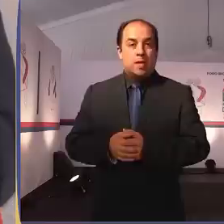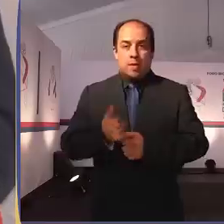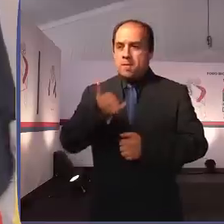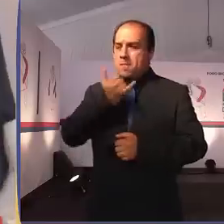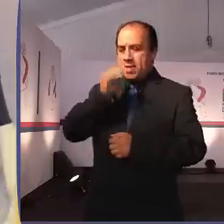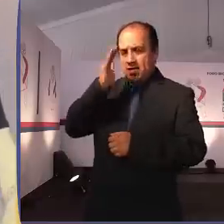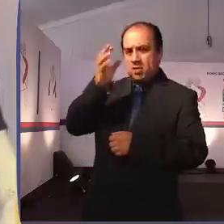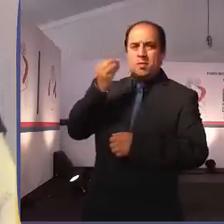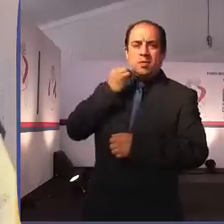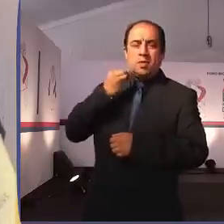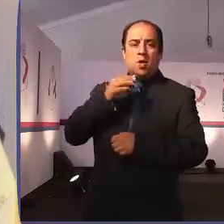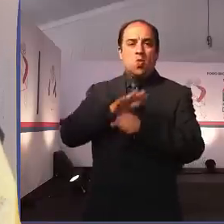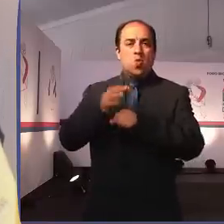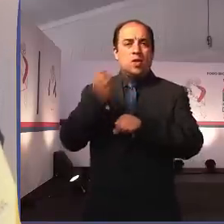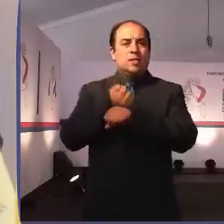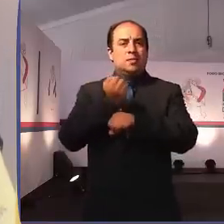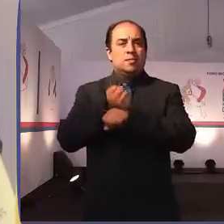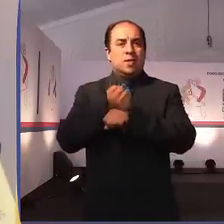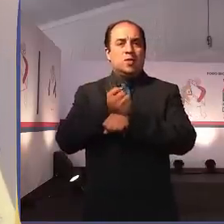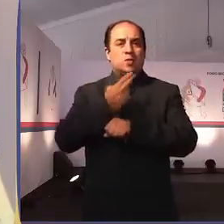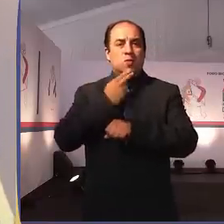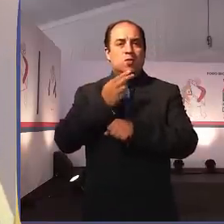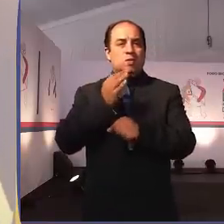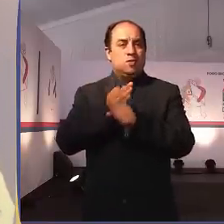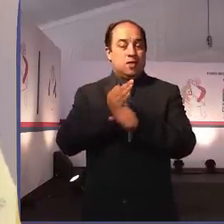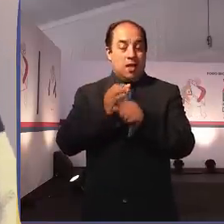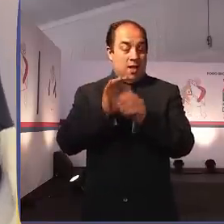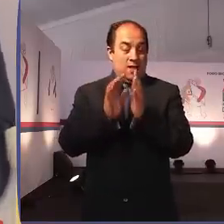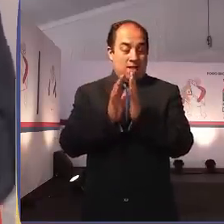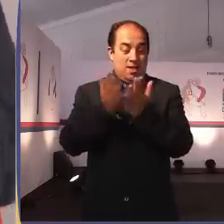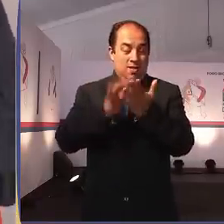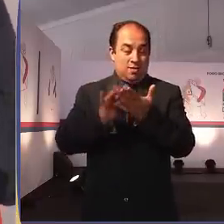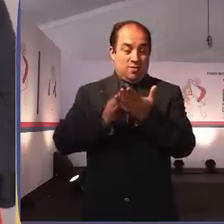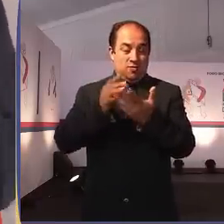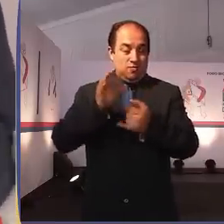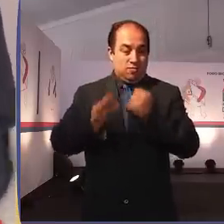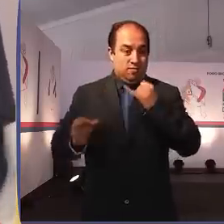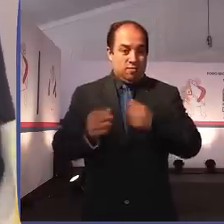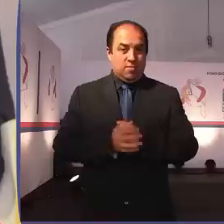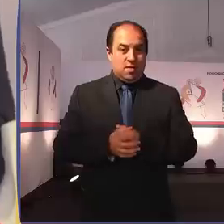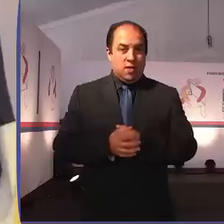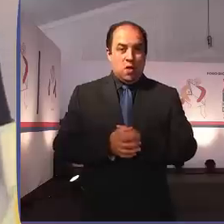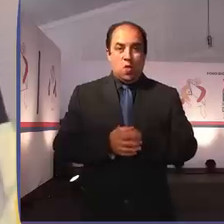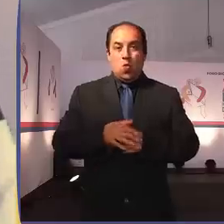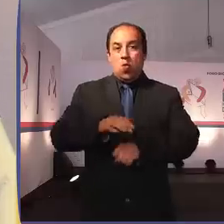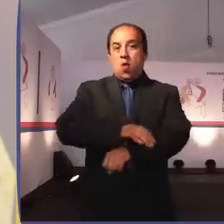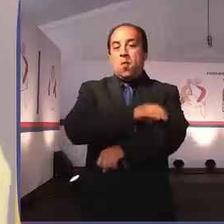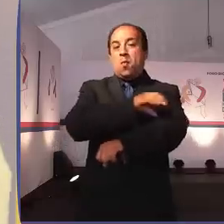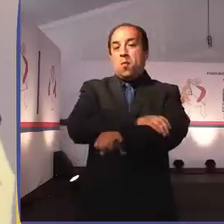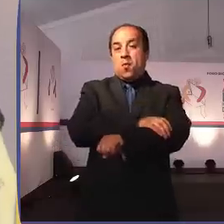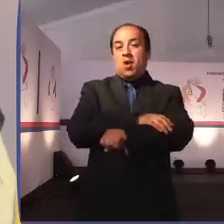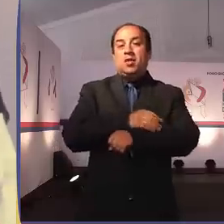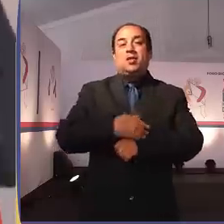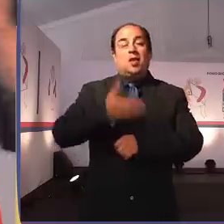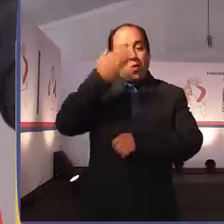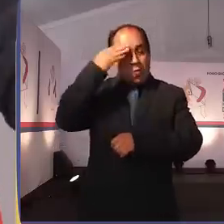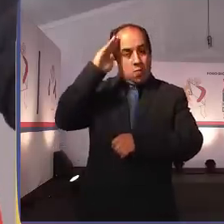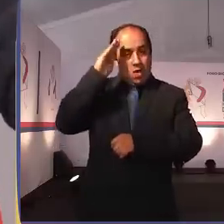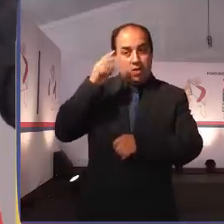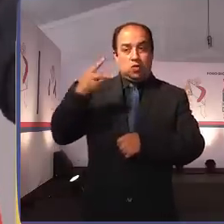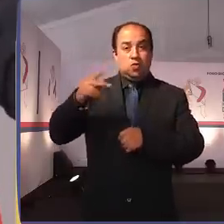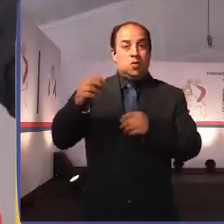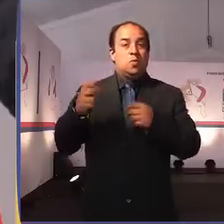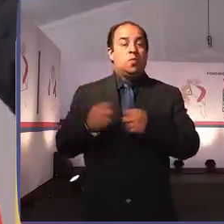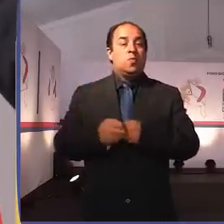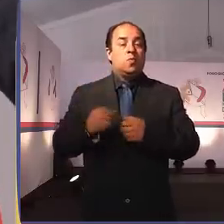ministro, ¿qué zapatos ha leído últimamente? ¿Ha leído unas botas cubanas? ¿Su esposa está leyendo unos tenis? ¿Su